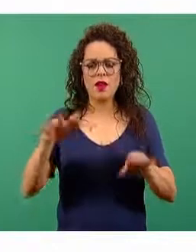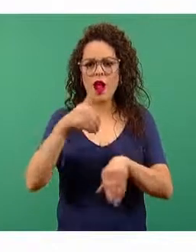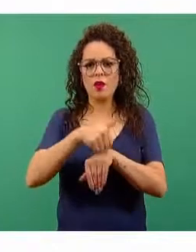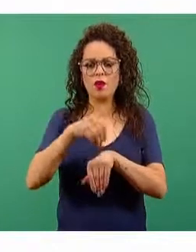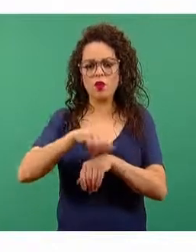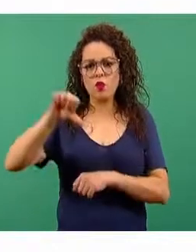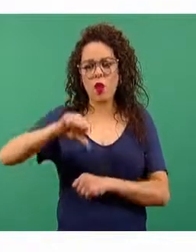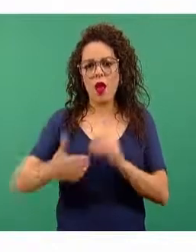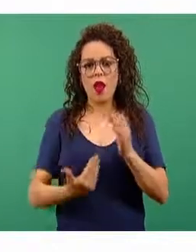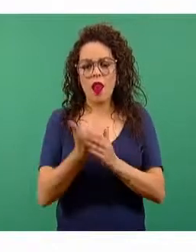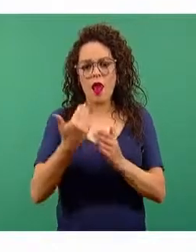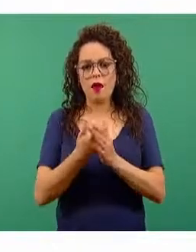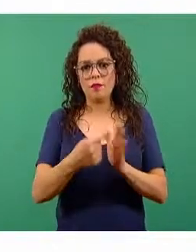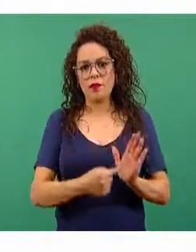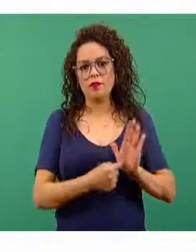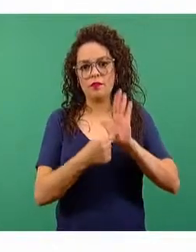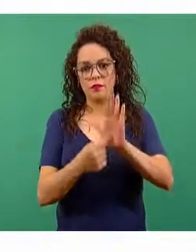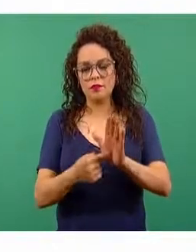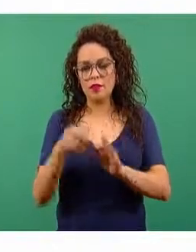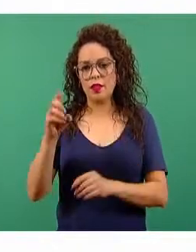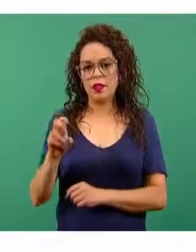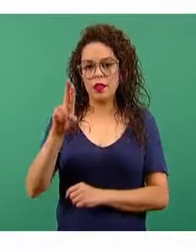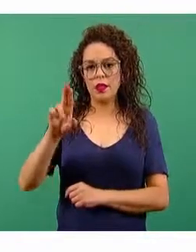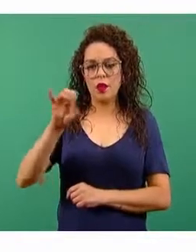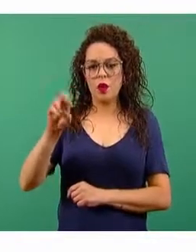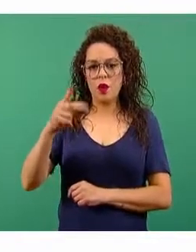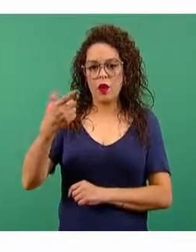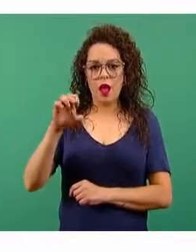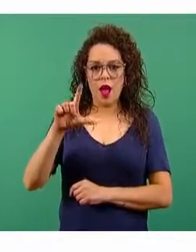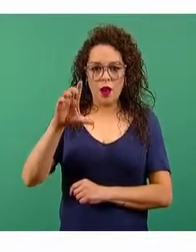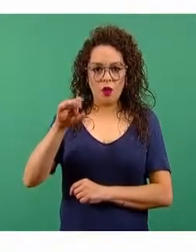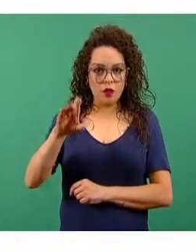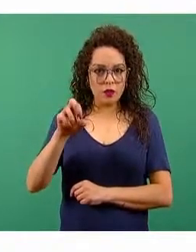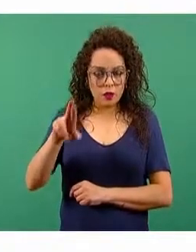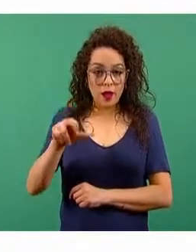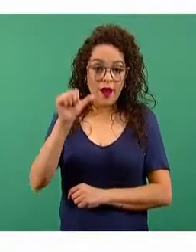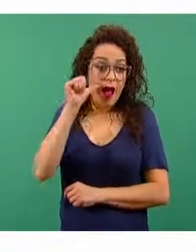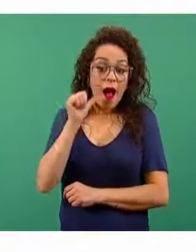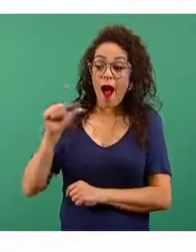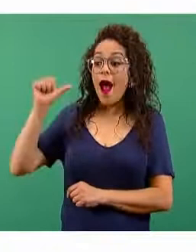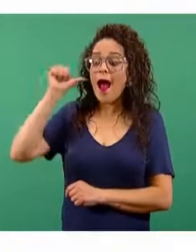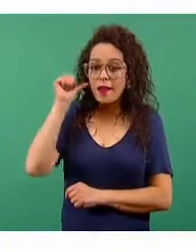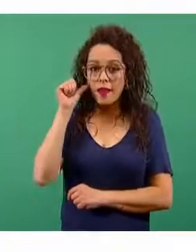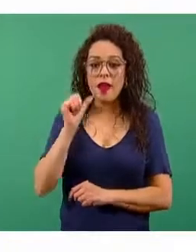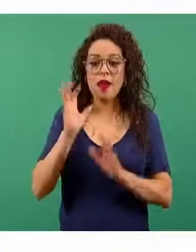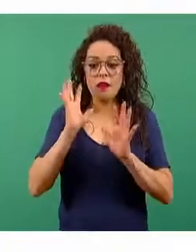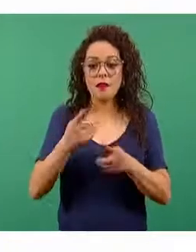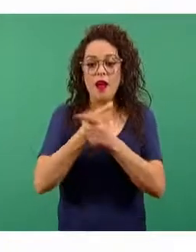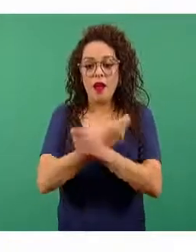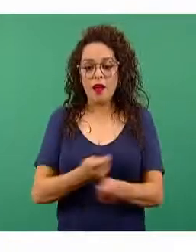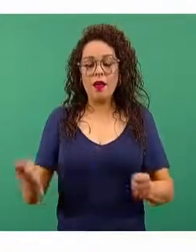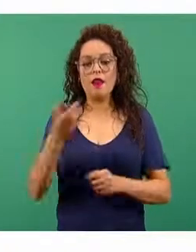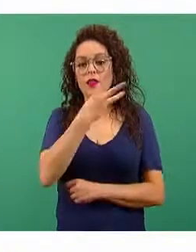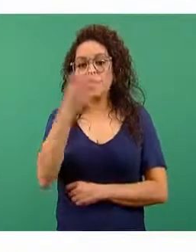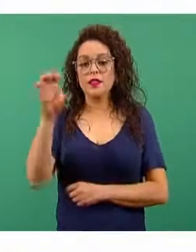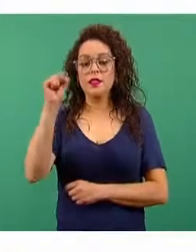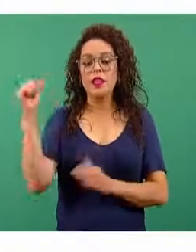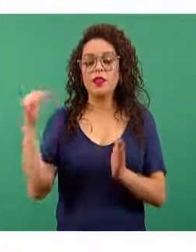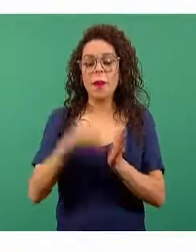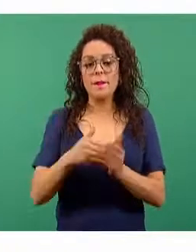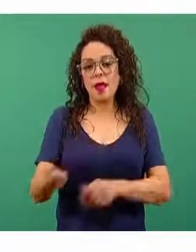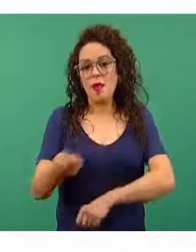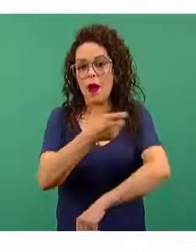presentó nuestro secretario, el doctor Jorge Alcocer, en donde ayer habíamos logrado 360,000